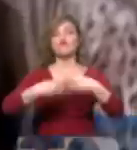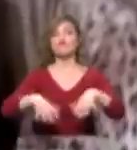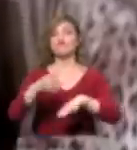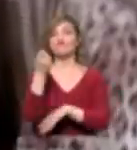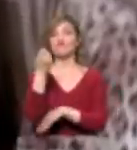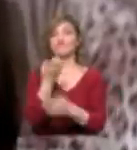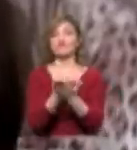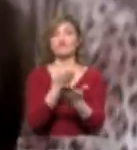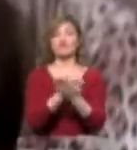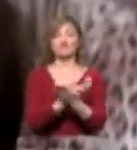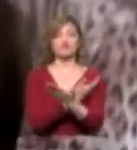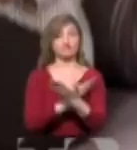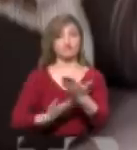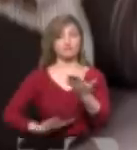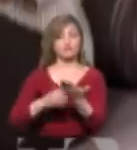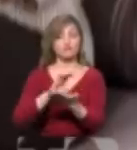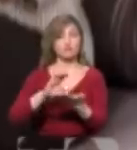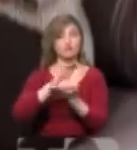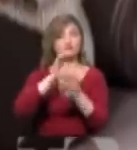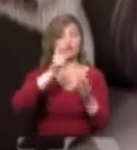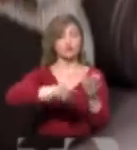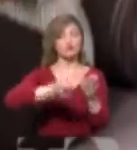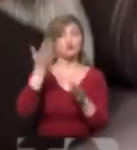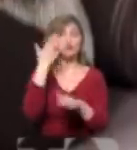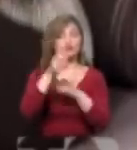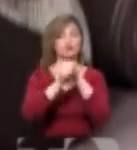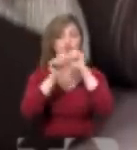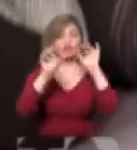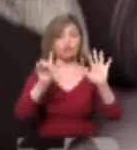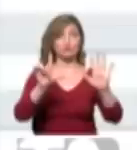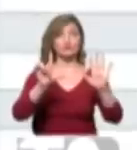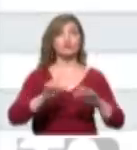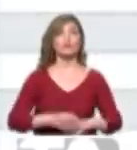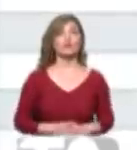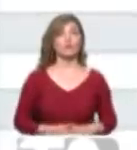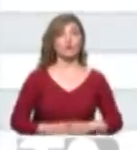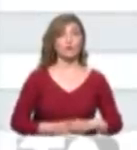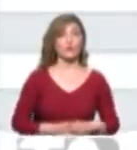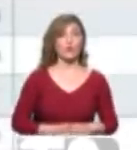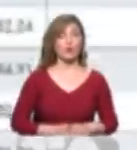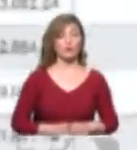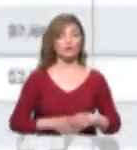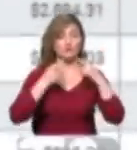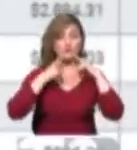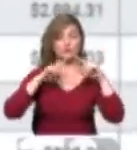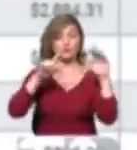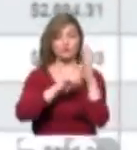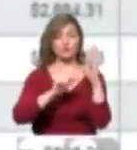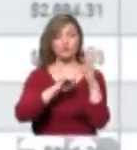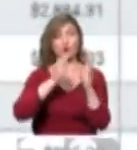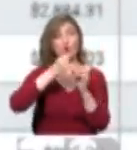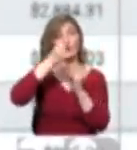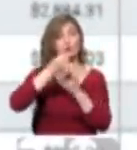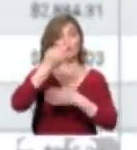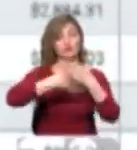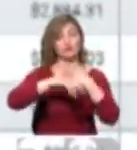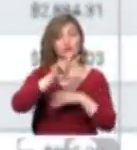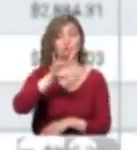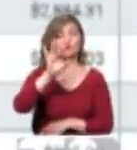$218,946. Jimmy Salazar es presidente del Colegio de Abogados desde hace 7 años. Su última declaración al Servicio de Rentas Internas fue de